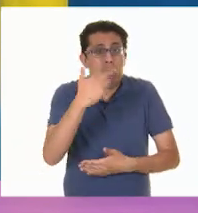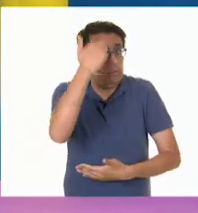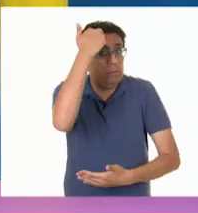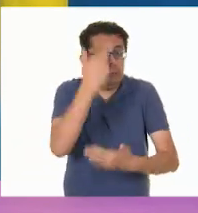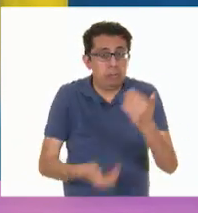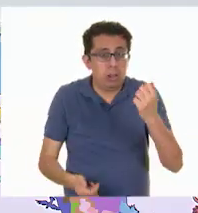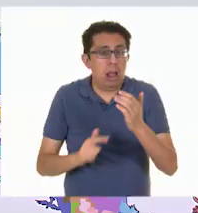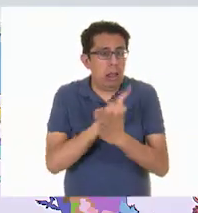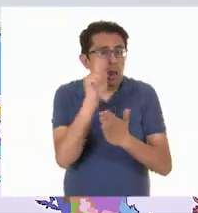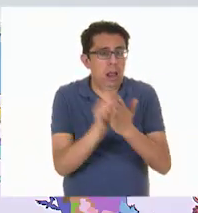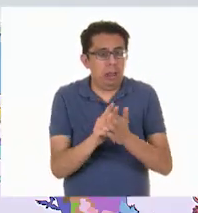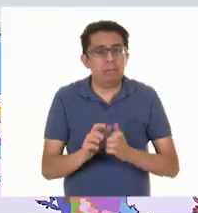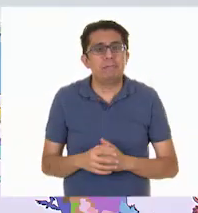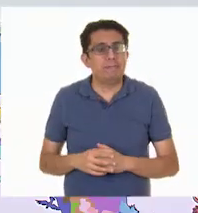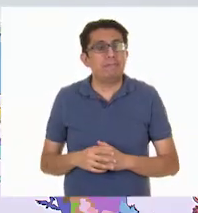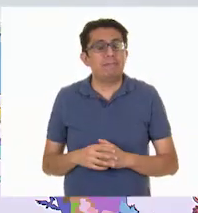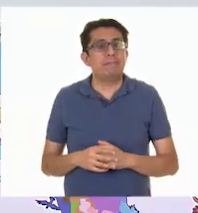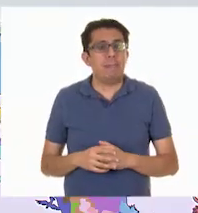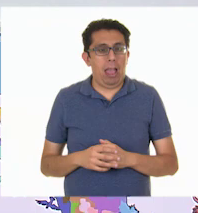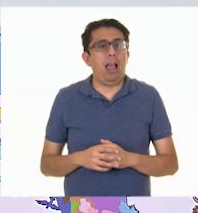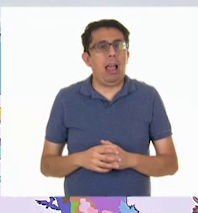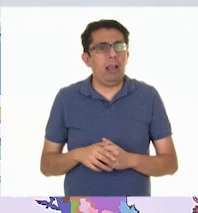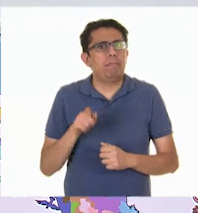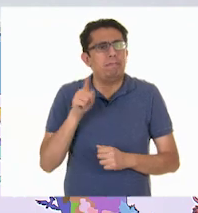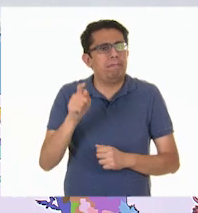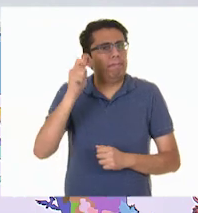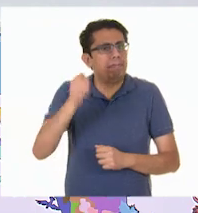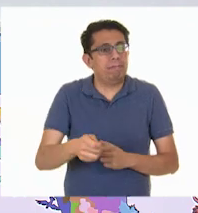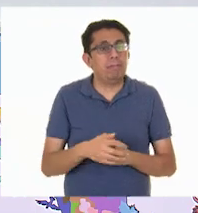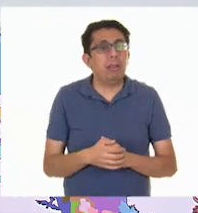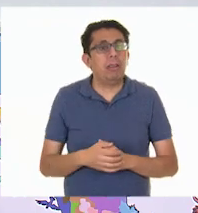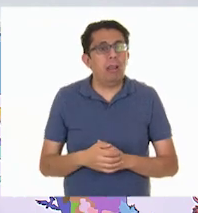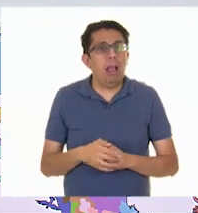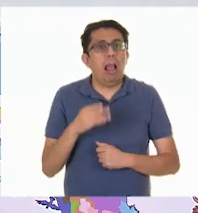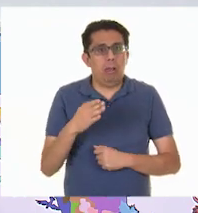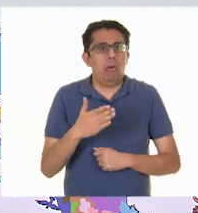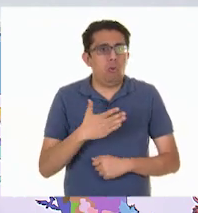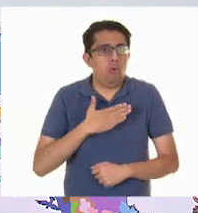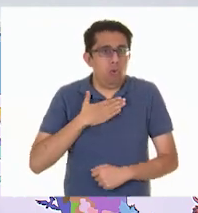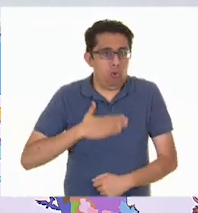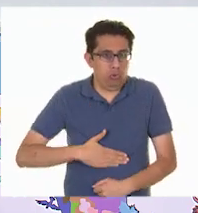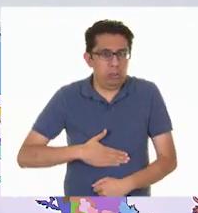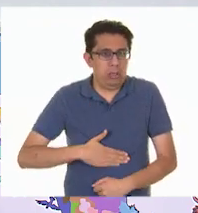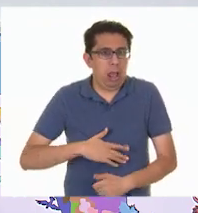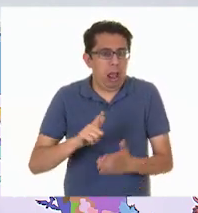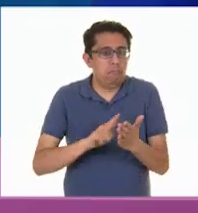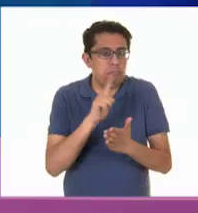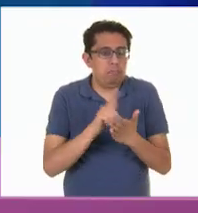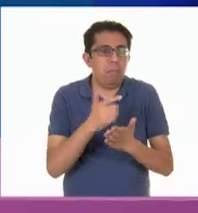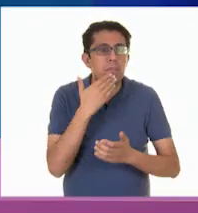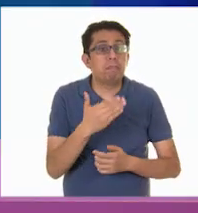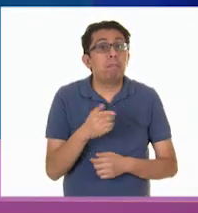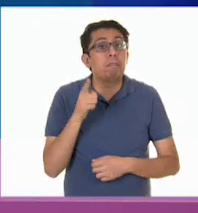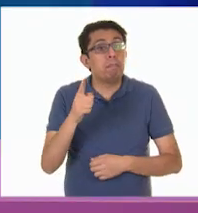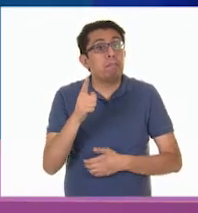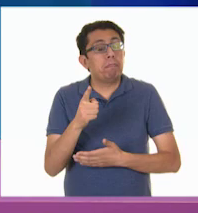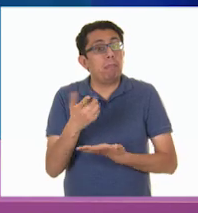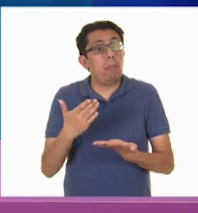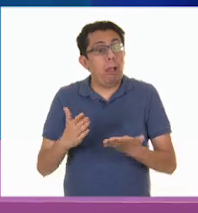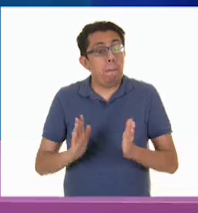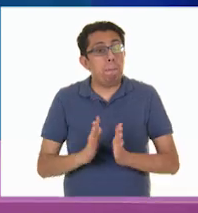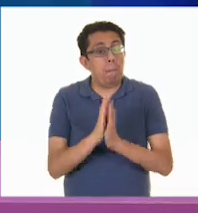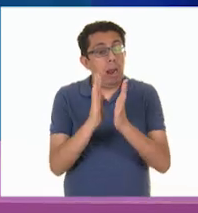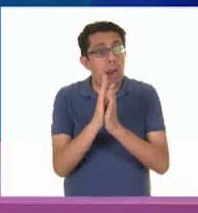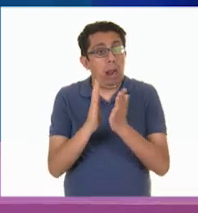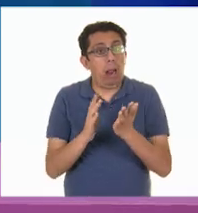delitos. Entonces, hablamos de una aplicación adecuada de la justicia. La intervención de la Comisión Nacional